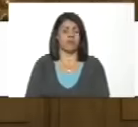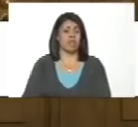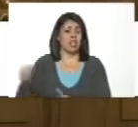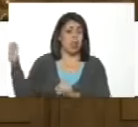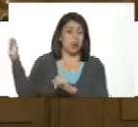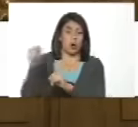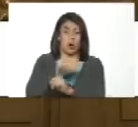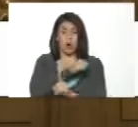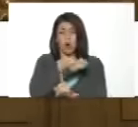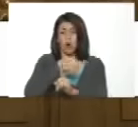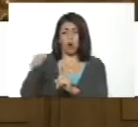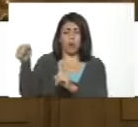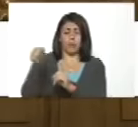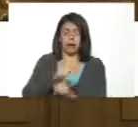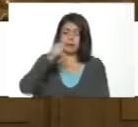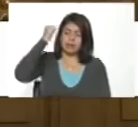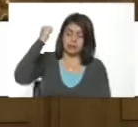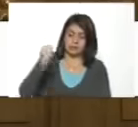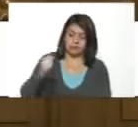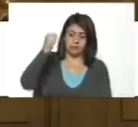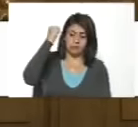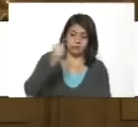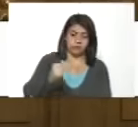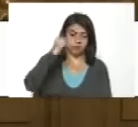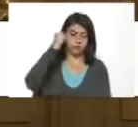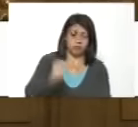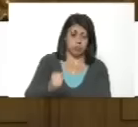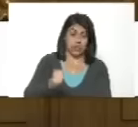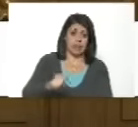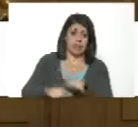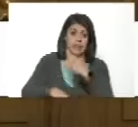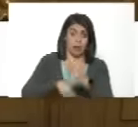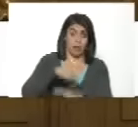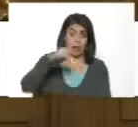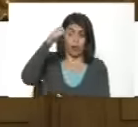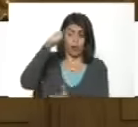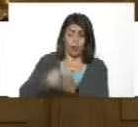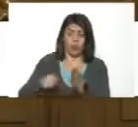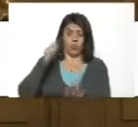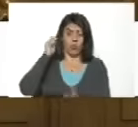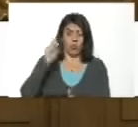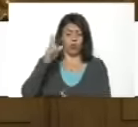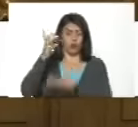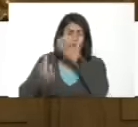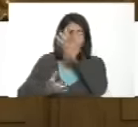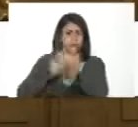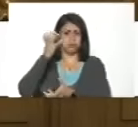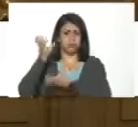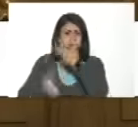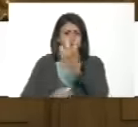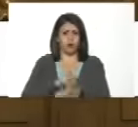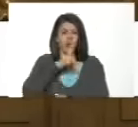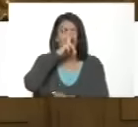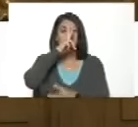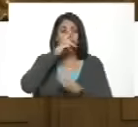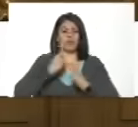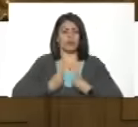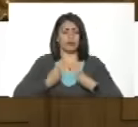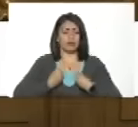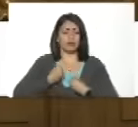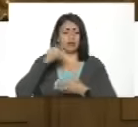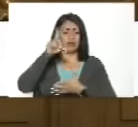Golpeándolo, apuñalándolo y quemándolo vivo de la manera más miserable y cruel que se haya vivido en los últimos tiempos en América Latina y el